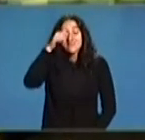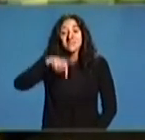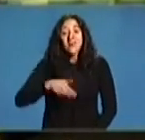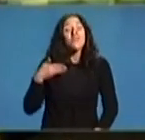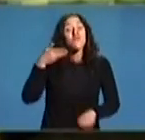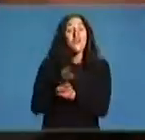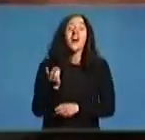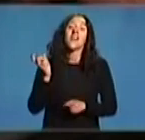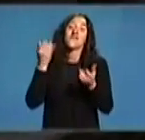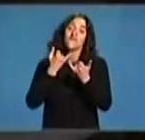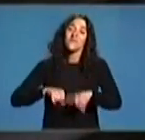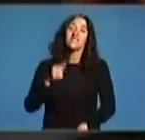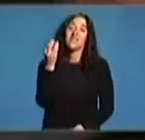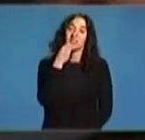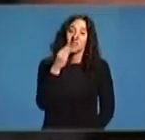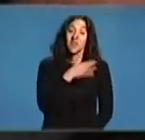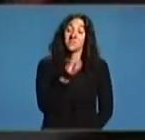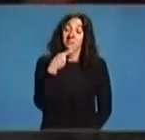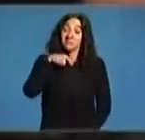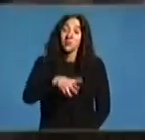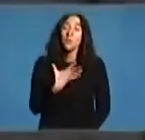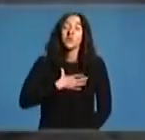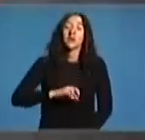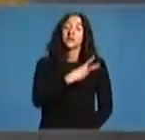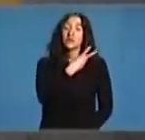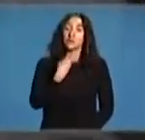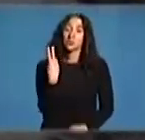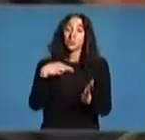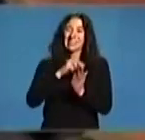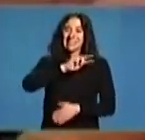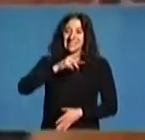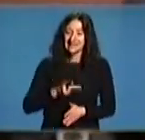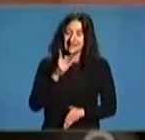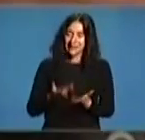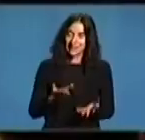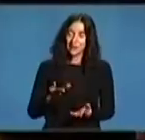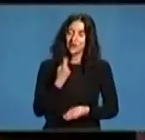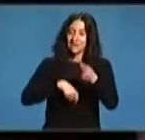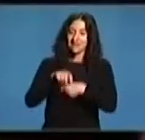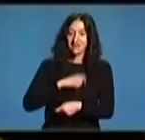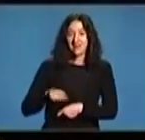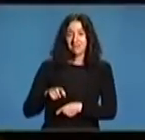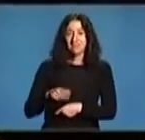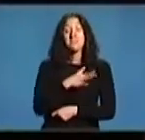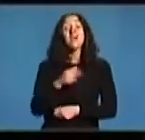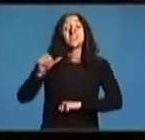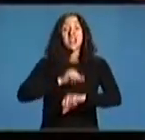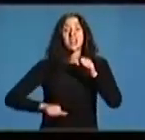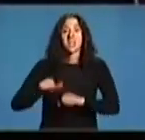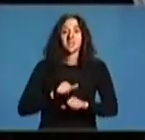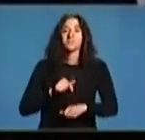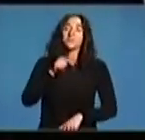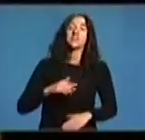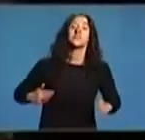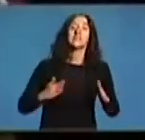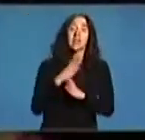festa gastronómica, onde ademais de degustacións como esta, poranse a venda 2.000 kilos de cereixa e 250 litros de aceite. A cita será na praia